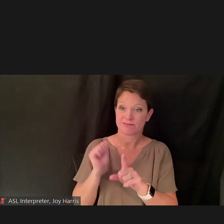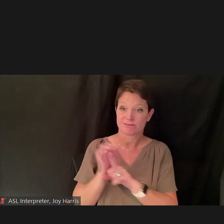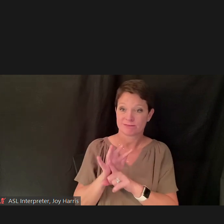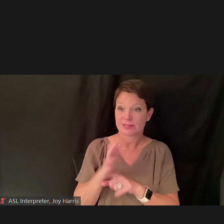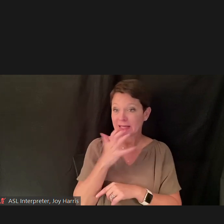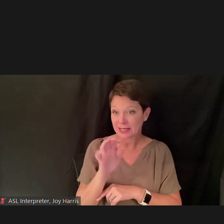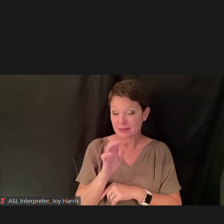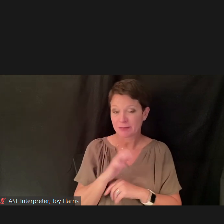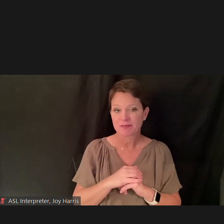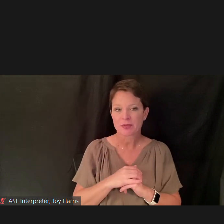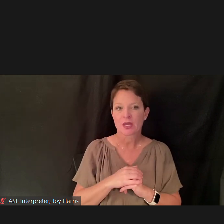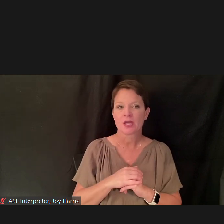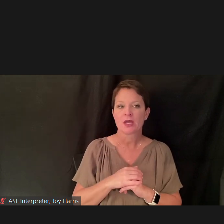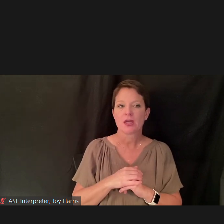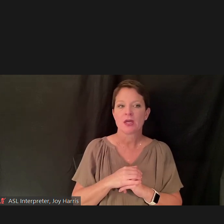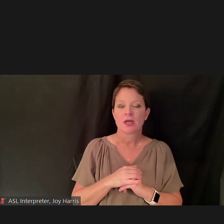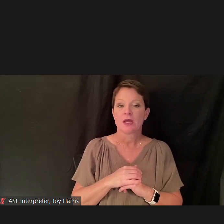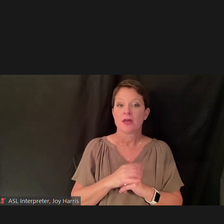vecinos.